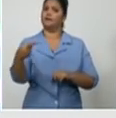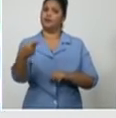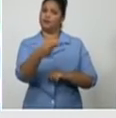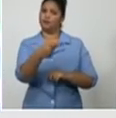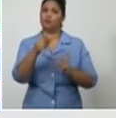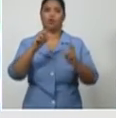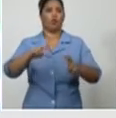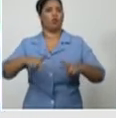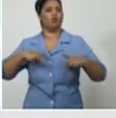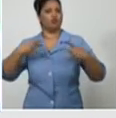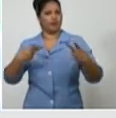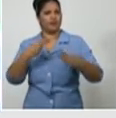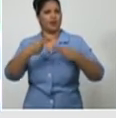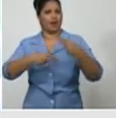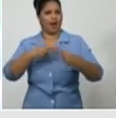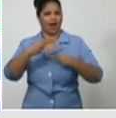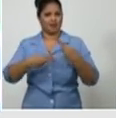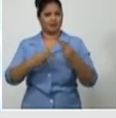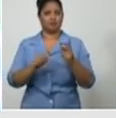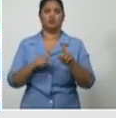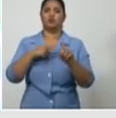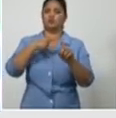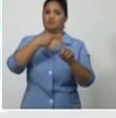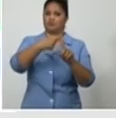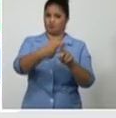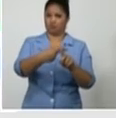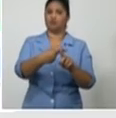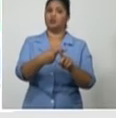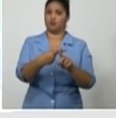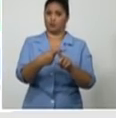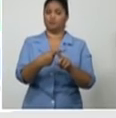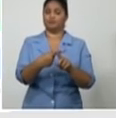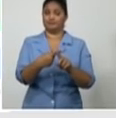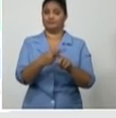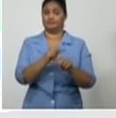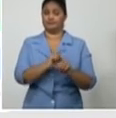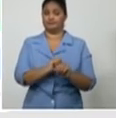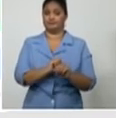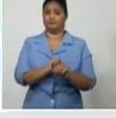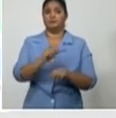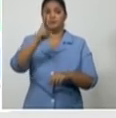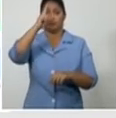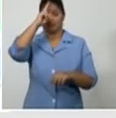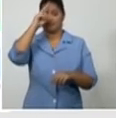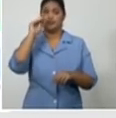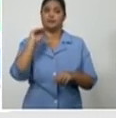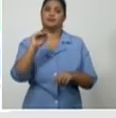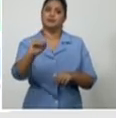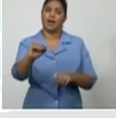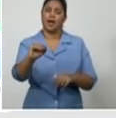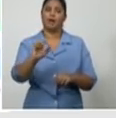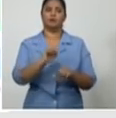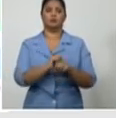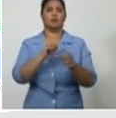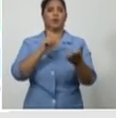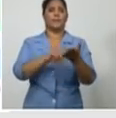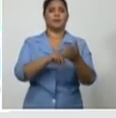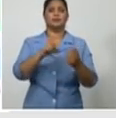repetir y resulta positivo. Se ingresa, se confirma con el